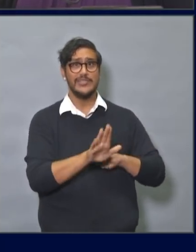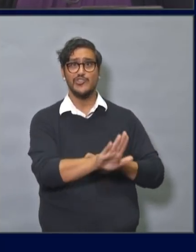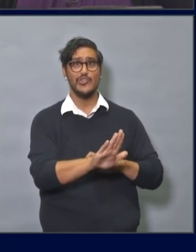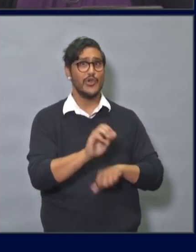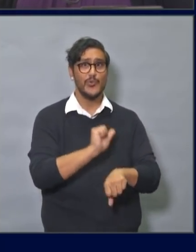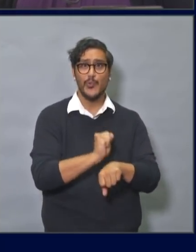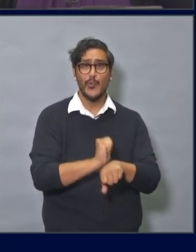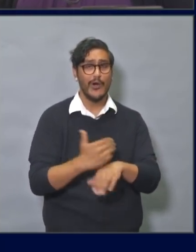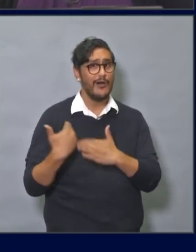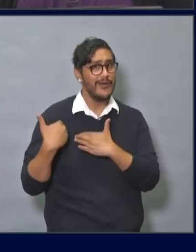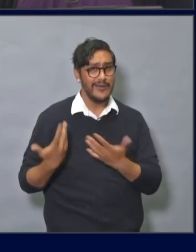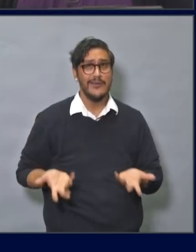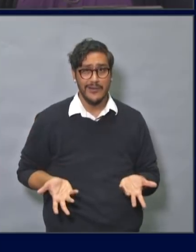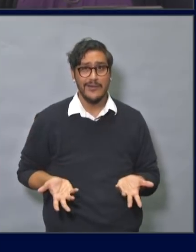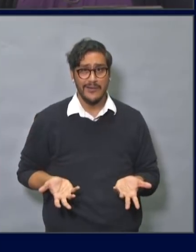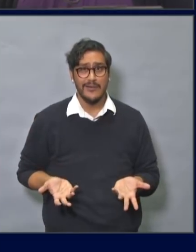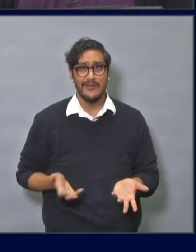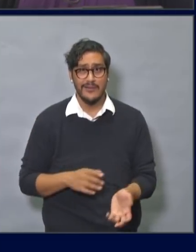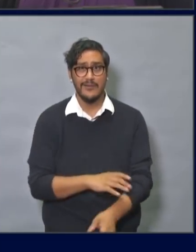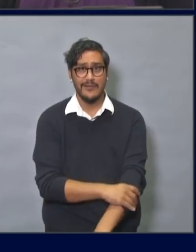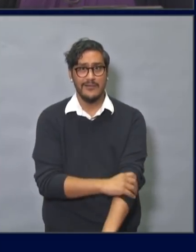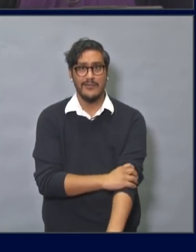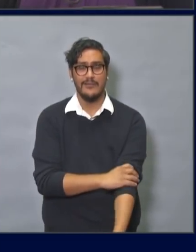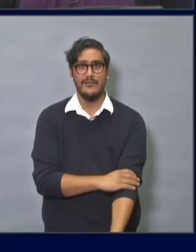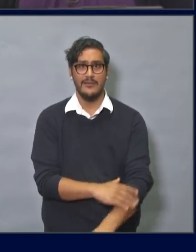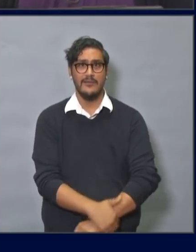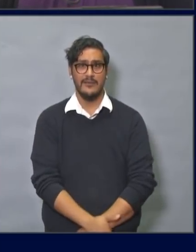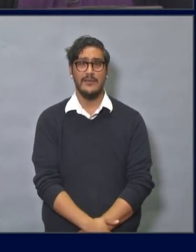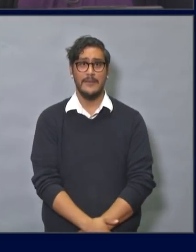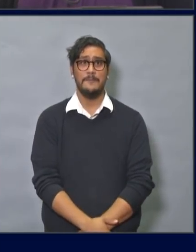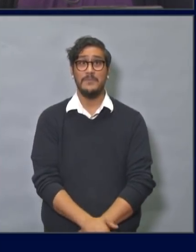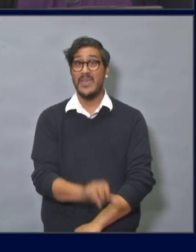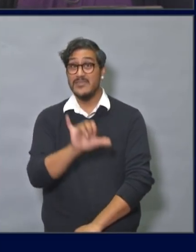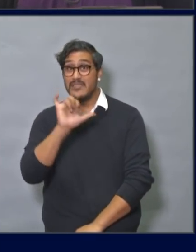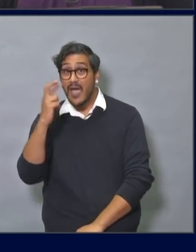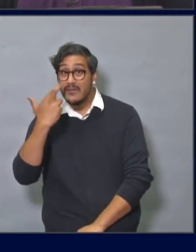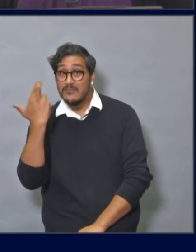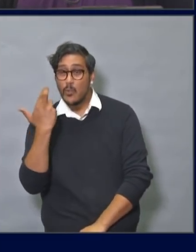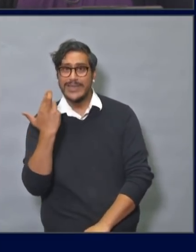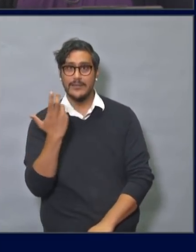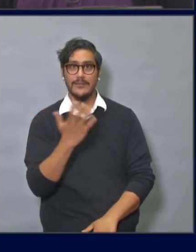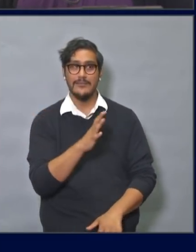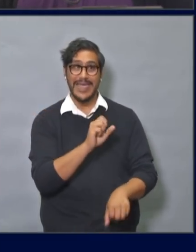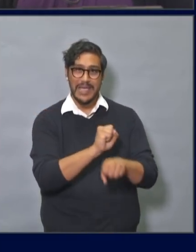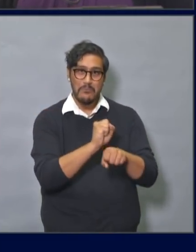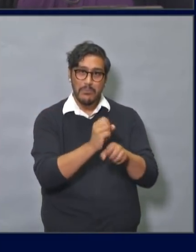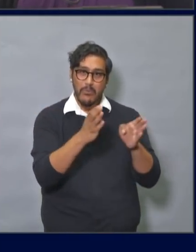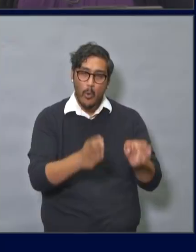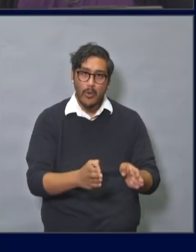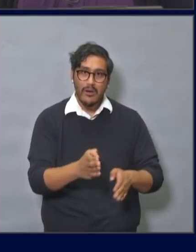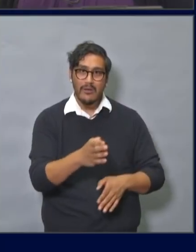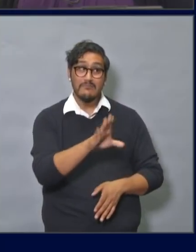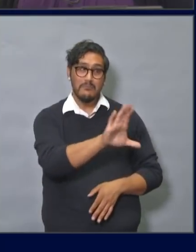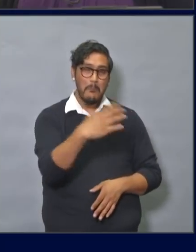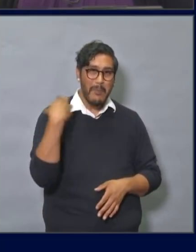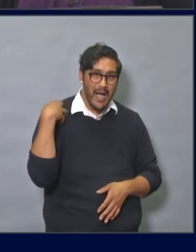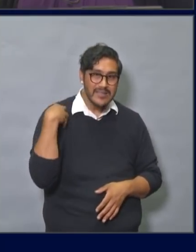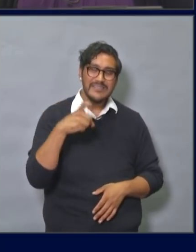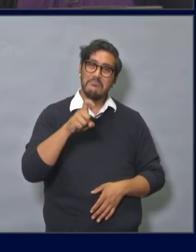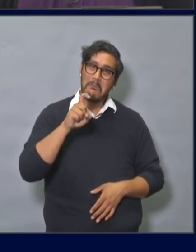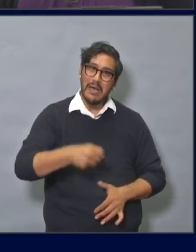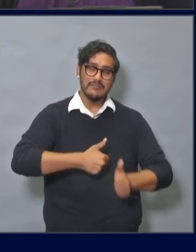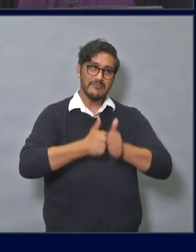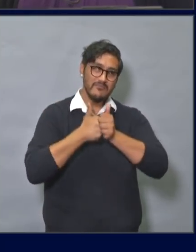una manera que les permita trabajar desde casa. Por eso, los empleadores deben asegurarse de cumplir con los